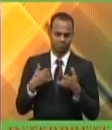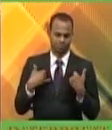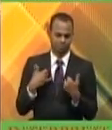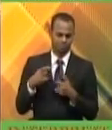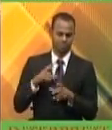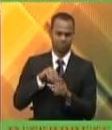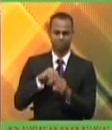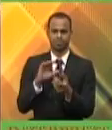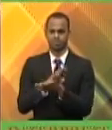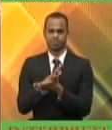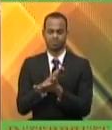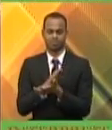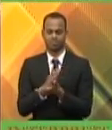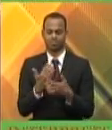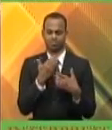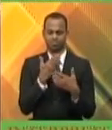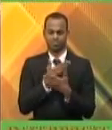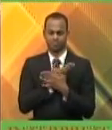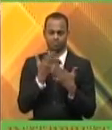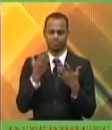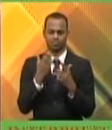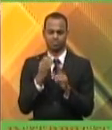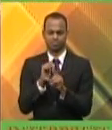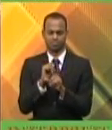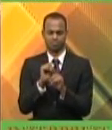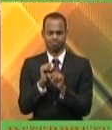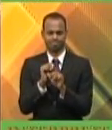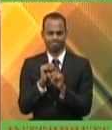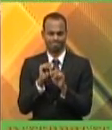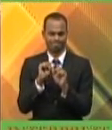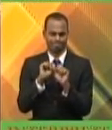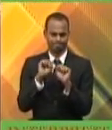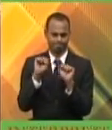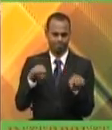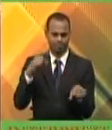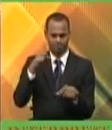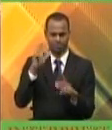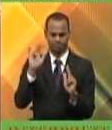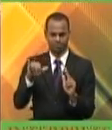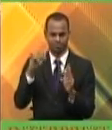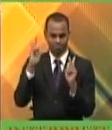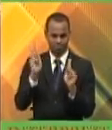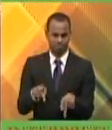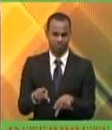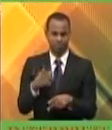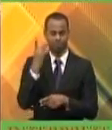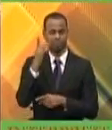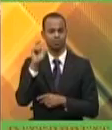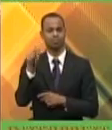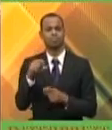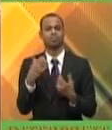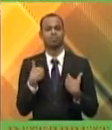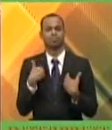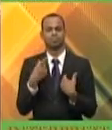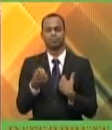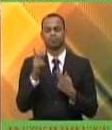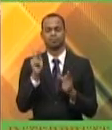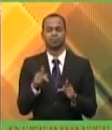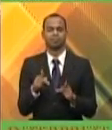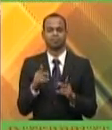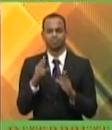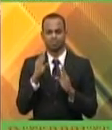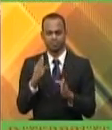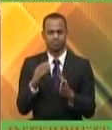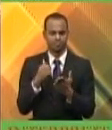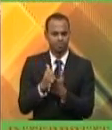cualquier escuela no hay las condiciones para ese tipo de personas porque tendrían que tener una persona por ejemplo